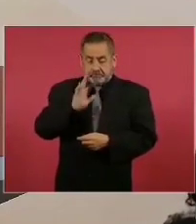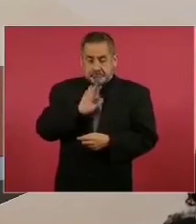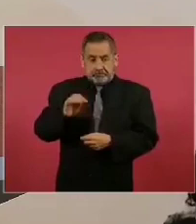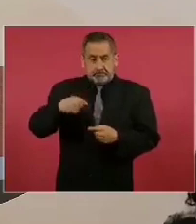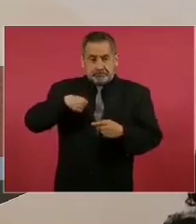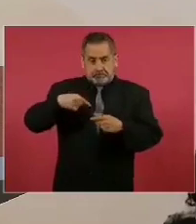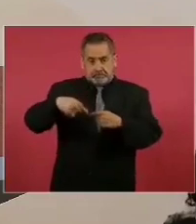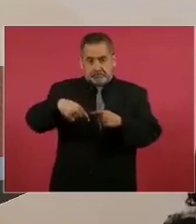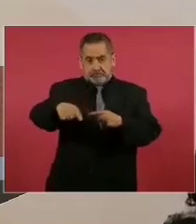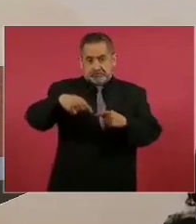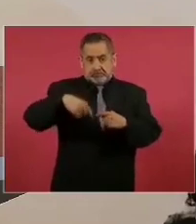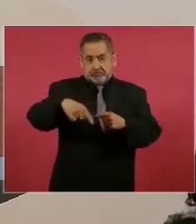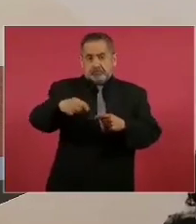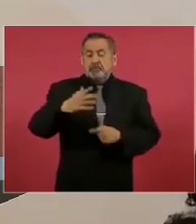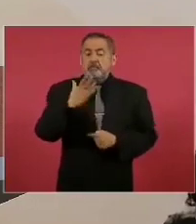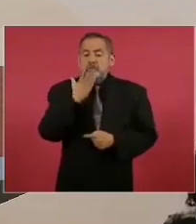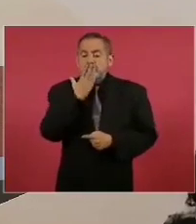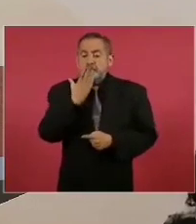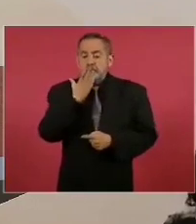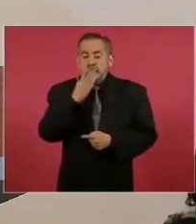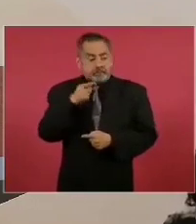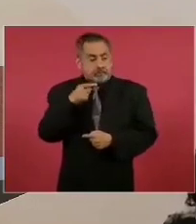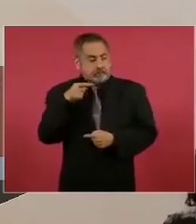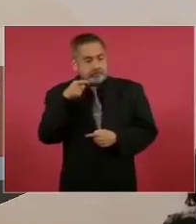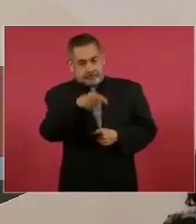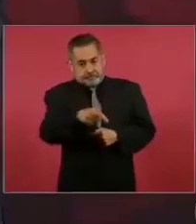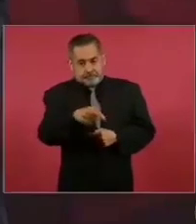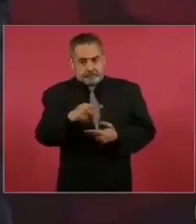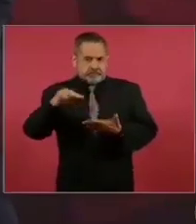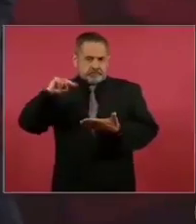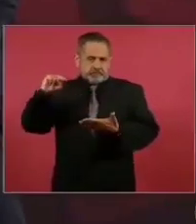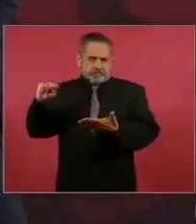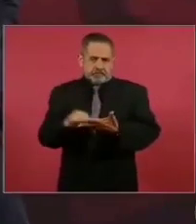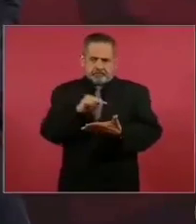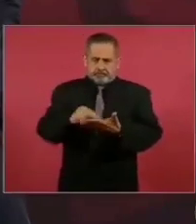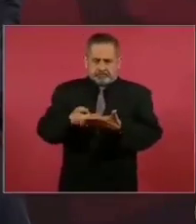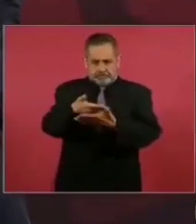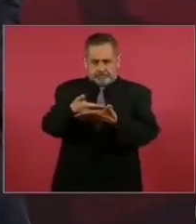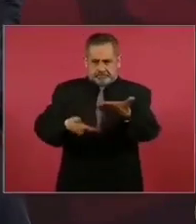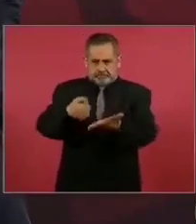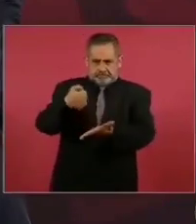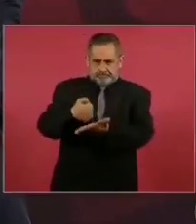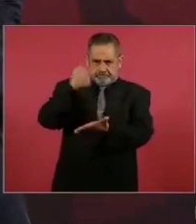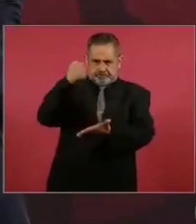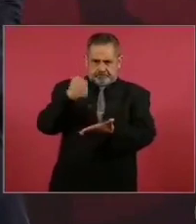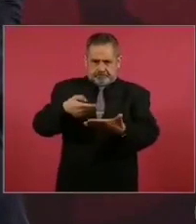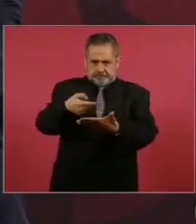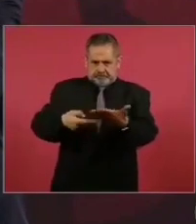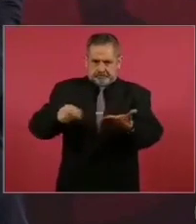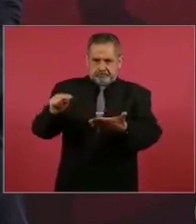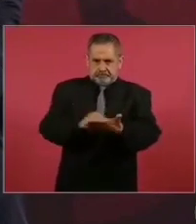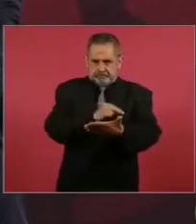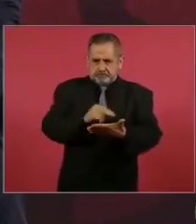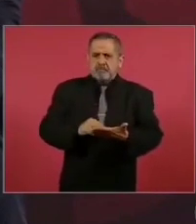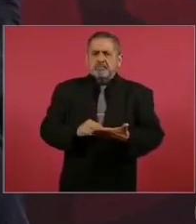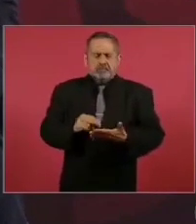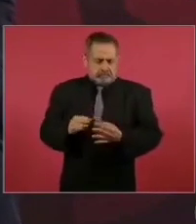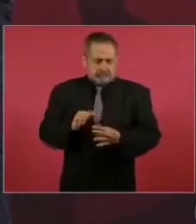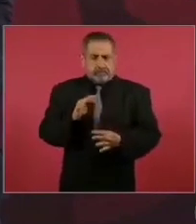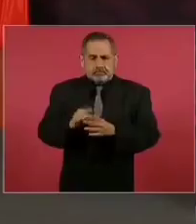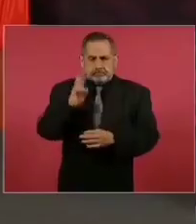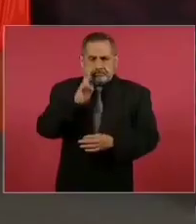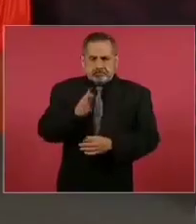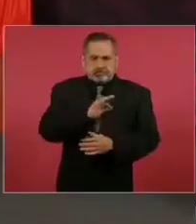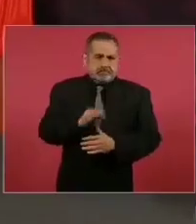Sonora se firme ya un decreto con ese propósito